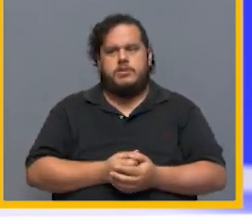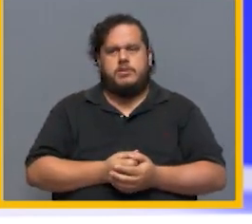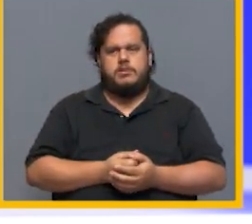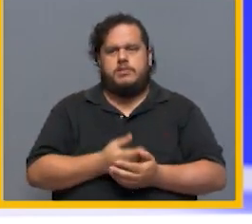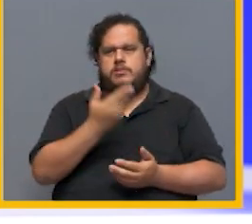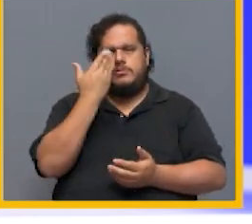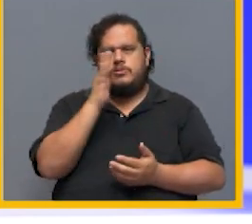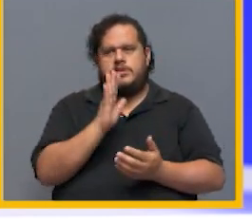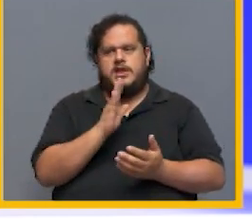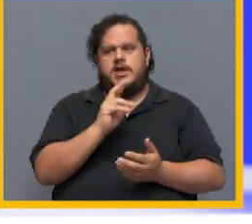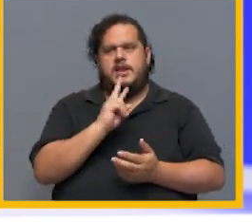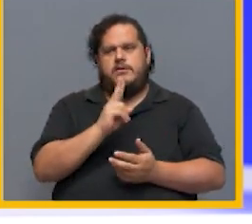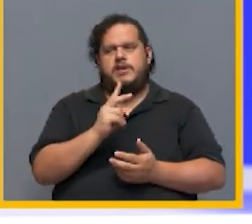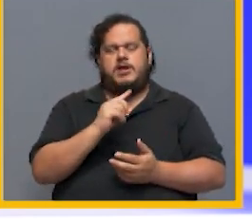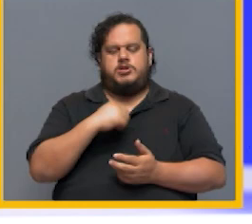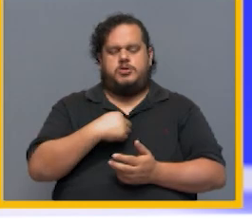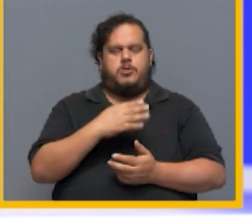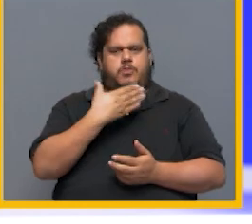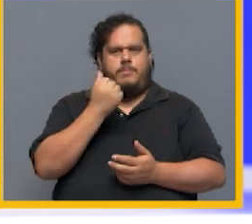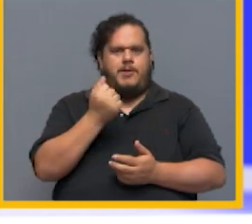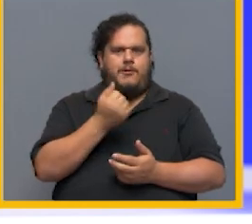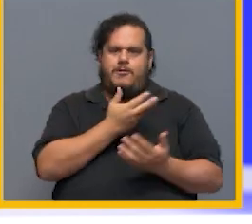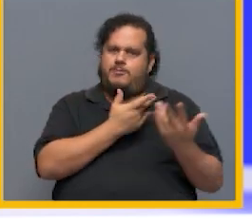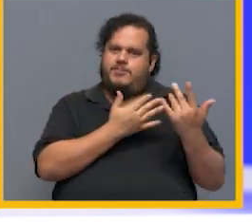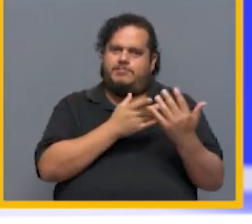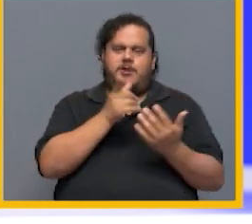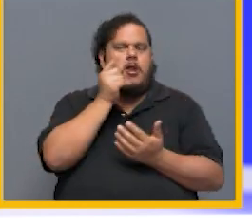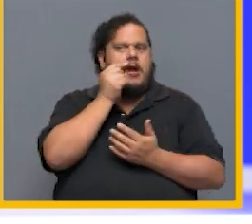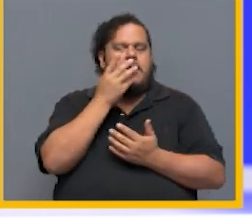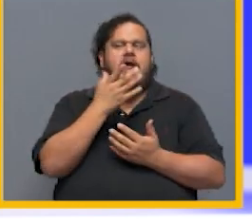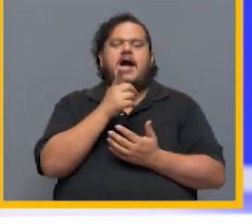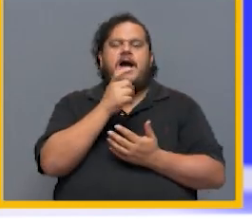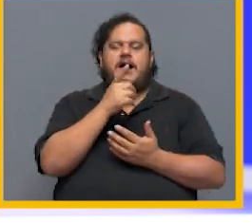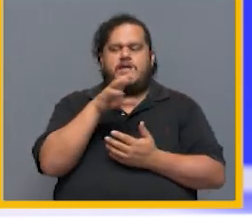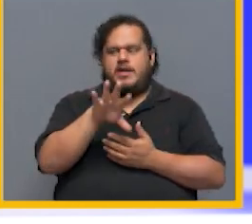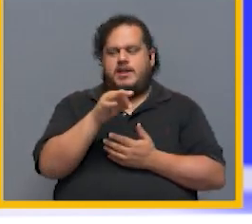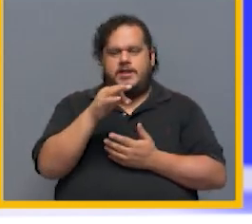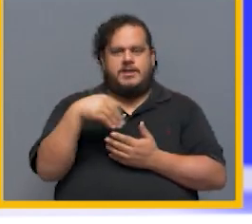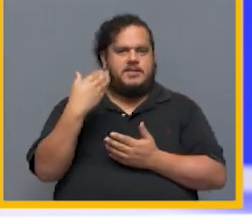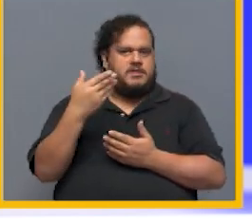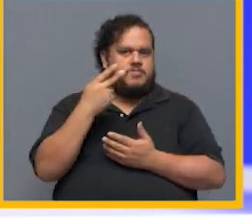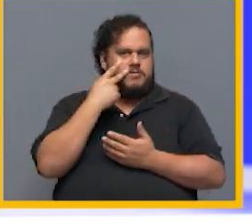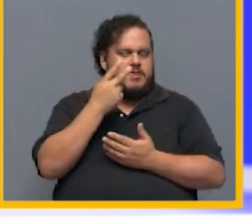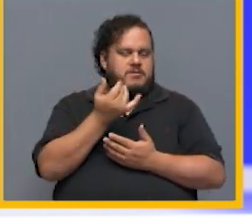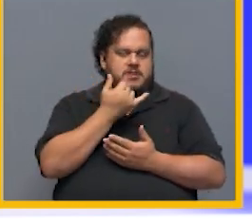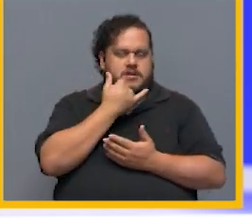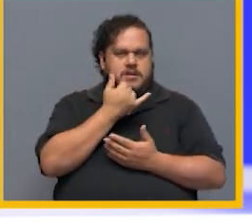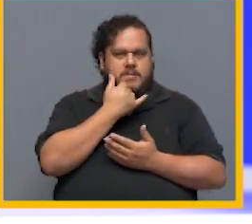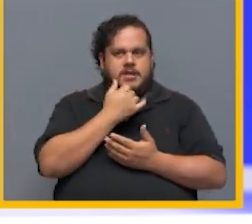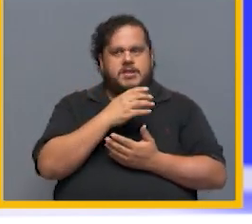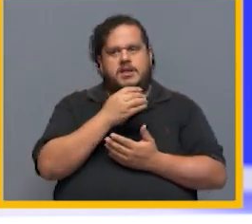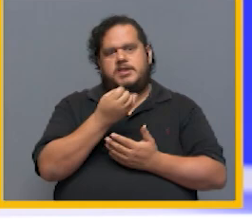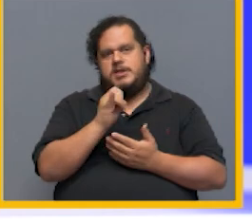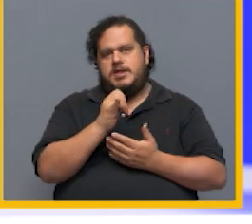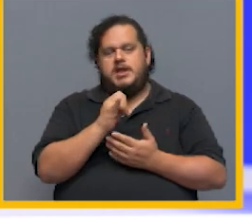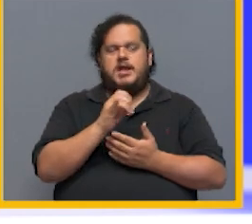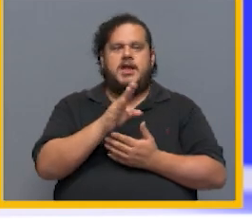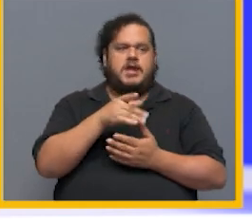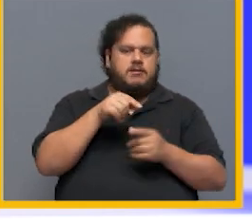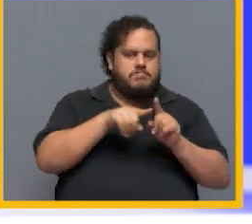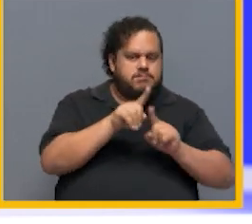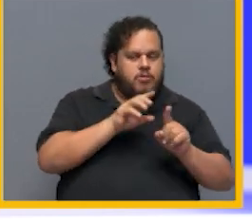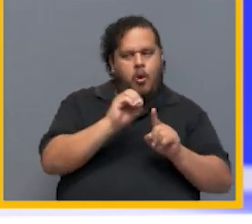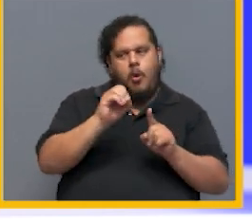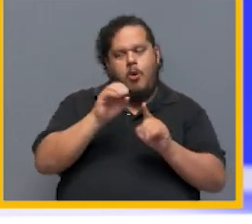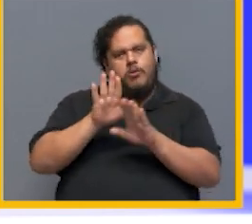No sé. La verdad, mejor me espero. A ver a quién eligen. Y después vemos si desenfundamos o nos quedamos tranquilos. Sí. A